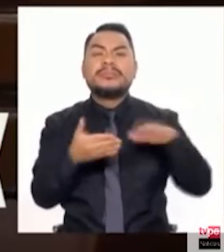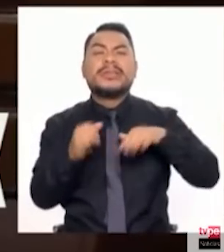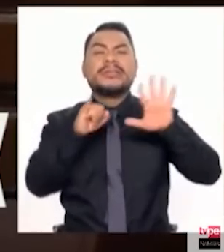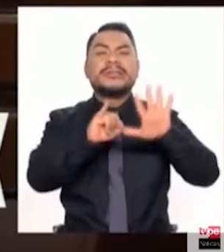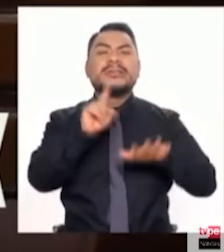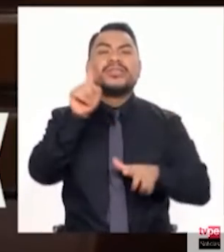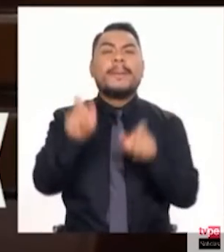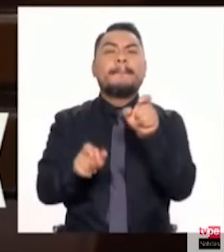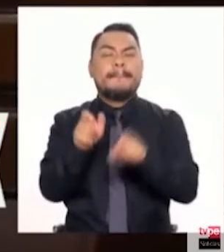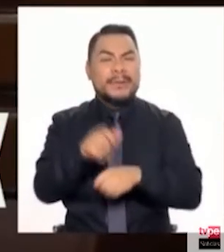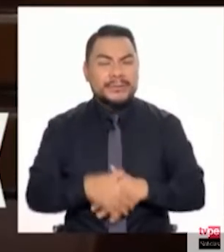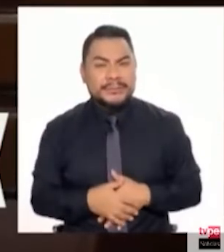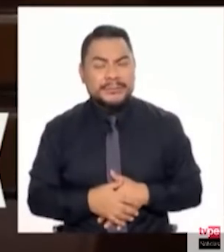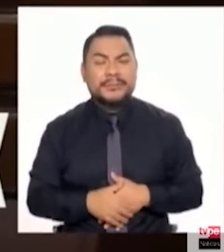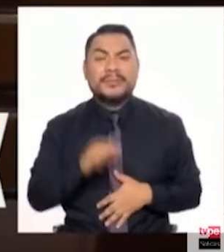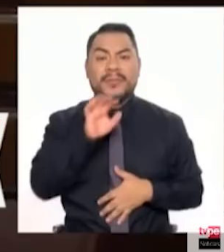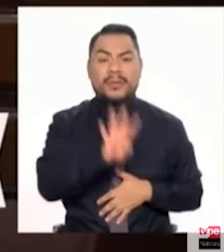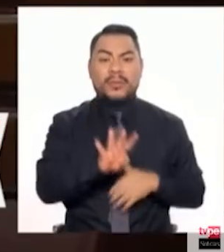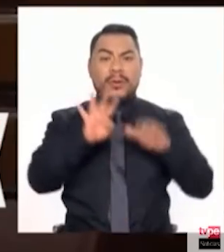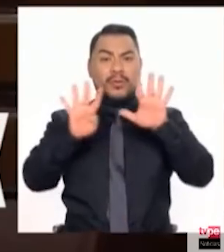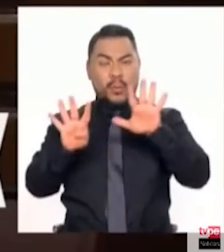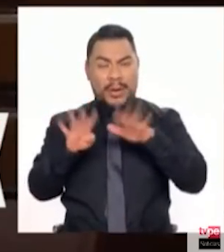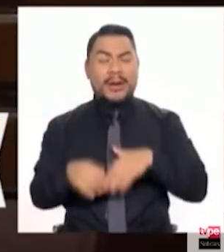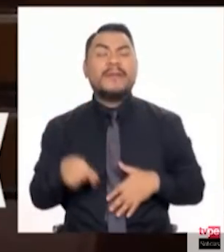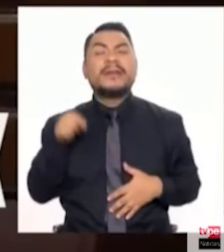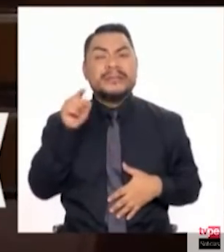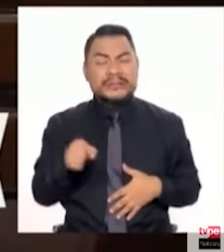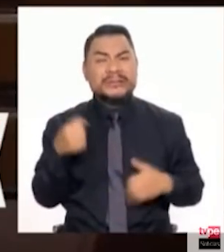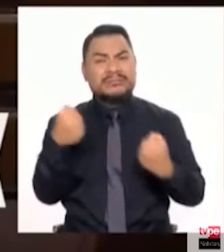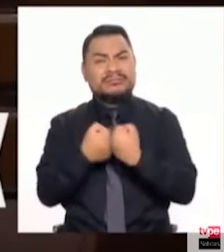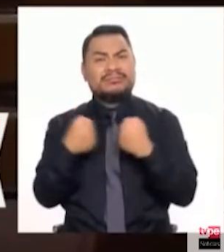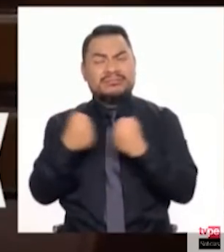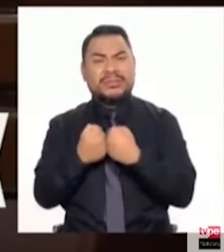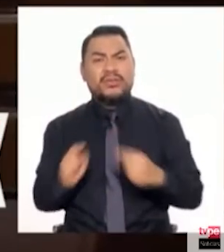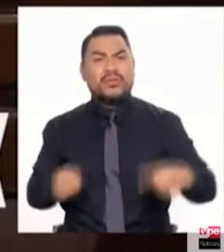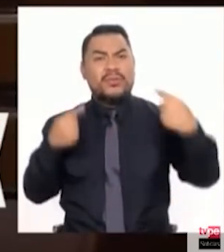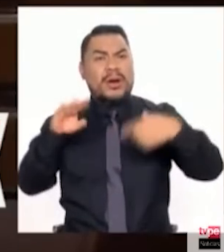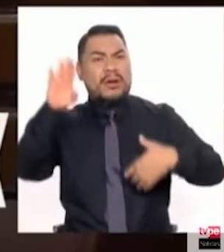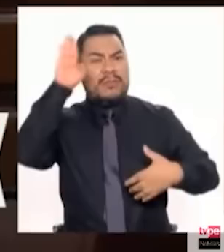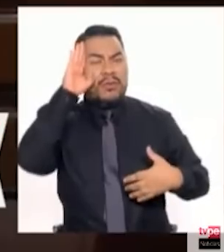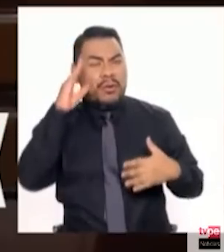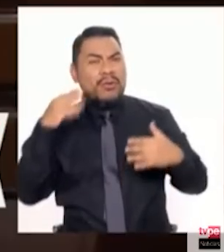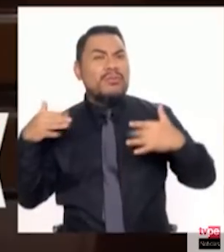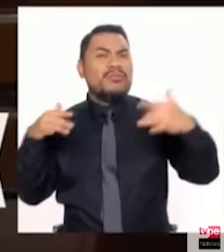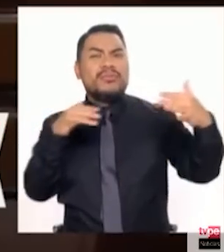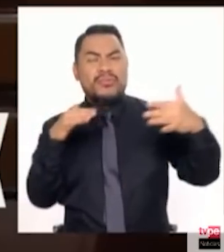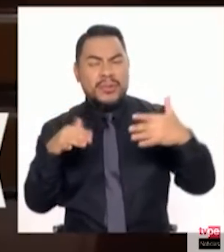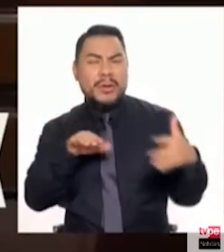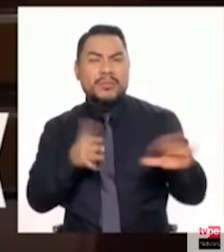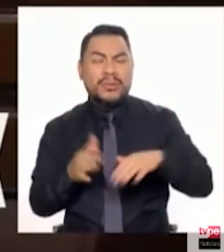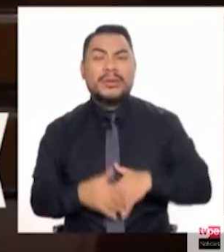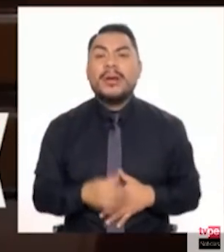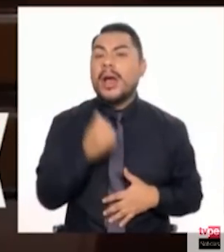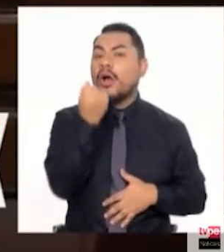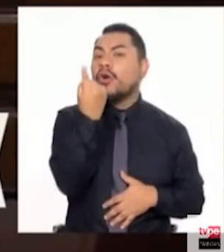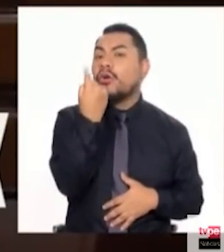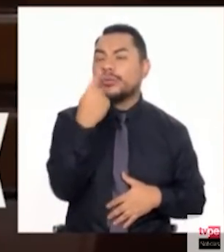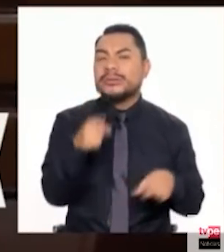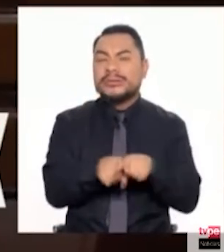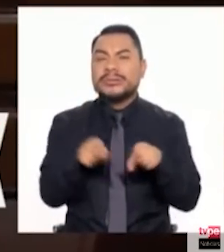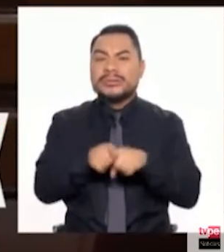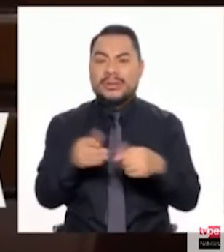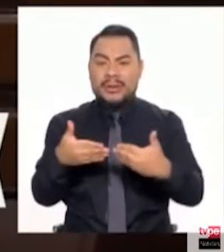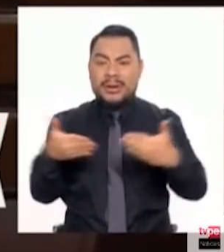civiles 49 enfrentamientos directos con las fuerzas del orden y once en el curso de